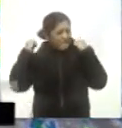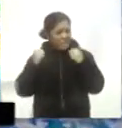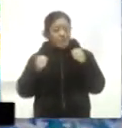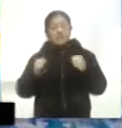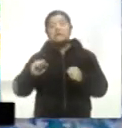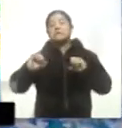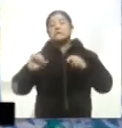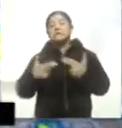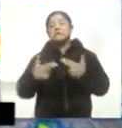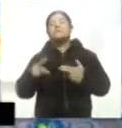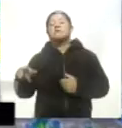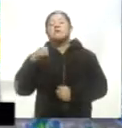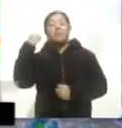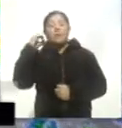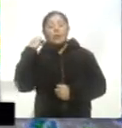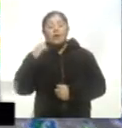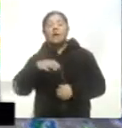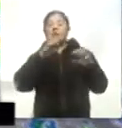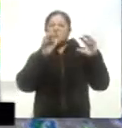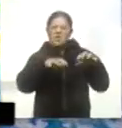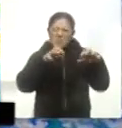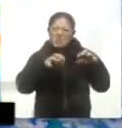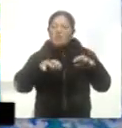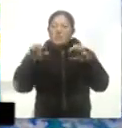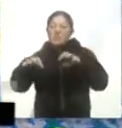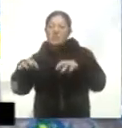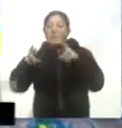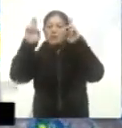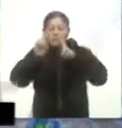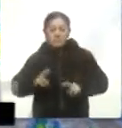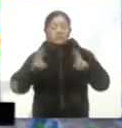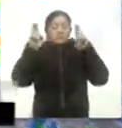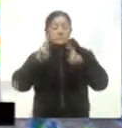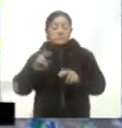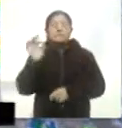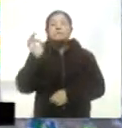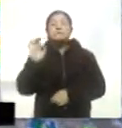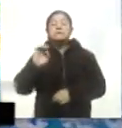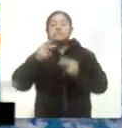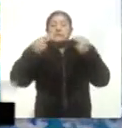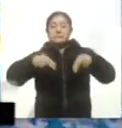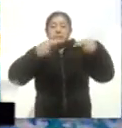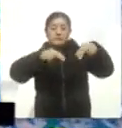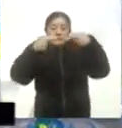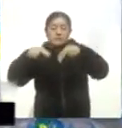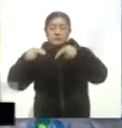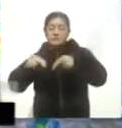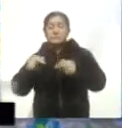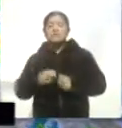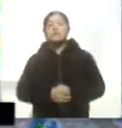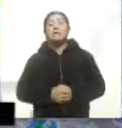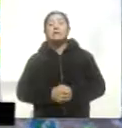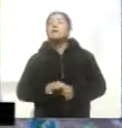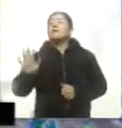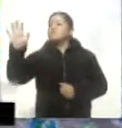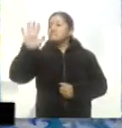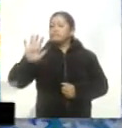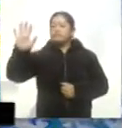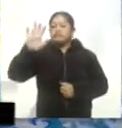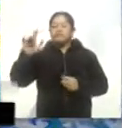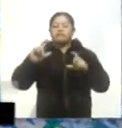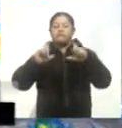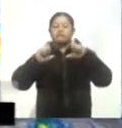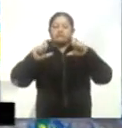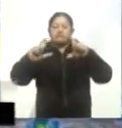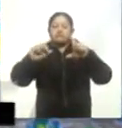y Oaxaca, lluvias fuertes a muy fuertes, descargas eléctricas y posible caída de granizo en zonas del noroeste, oeste, centro y sureste